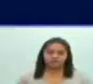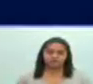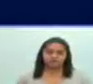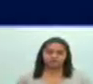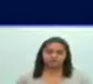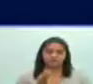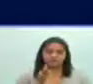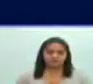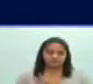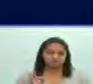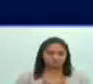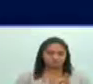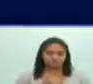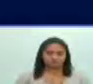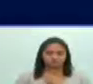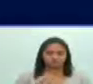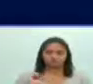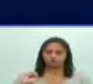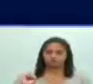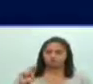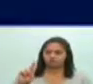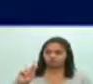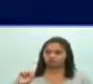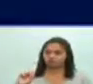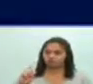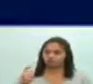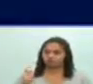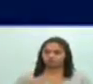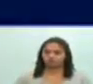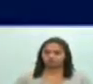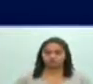función sustantiva. ¿Por qué? Porque son